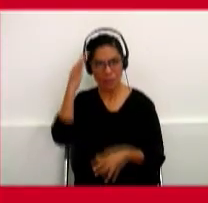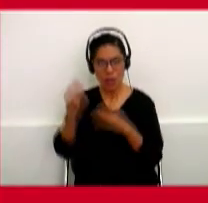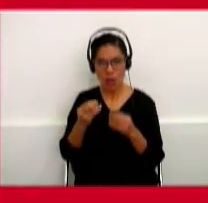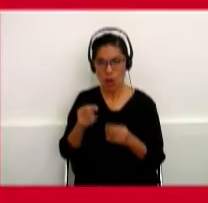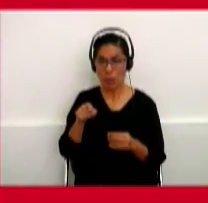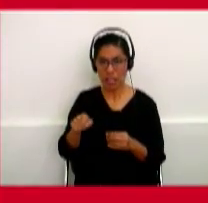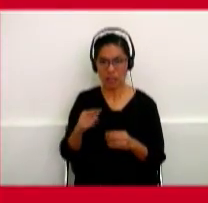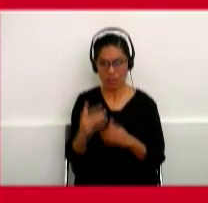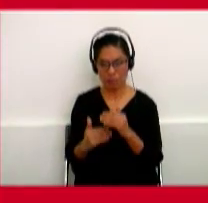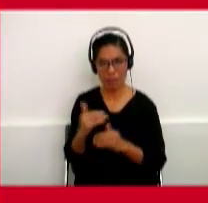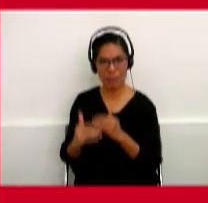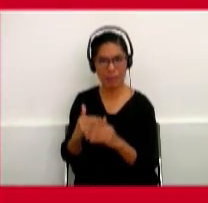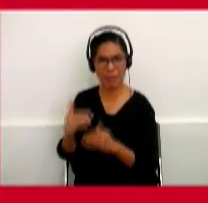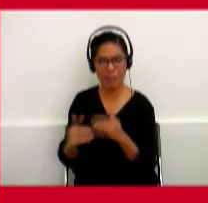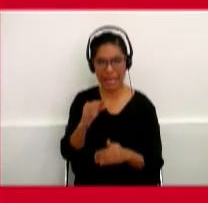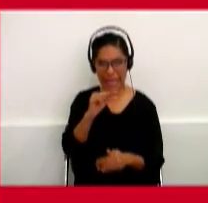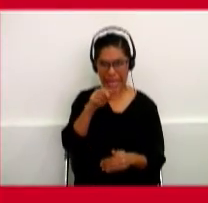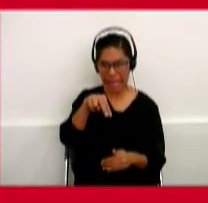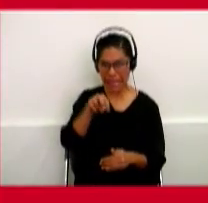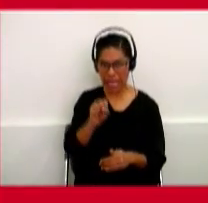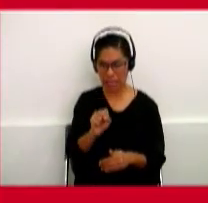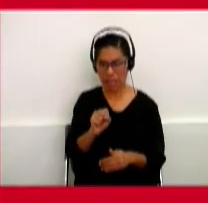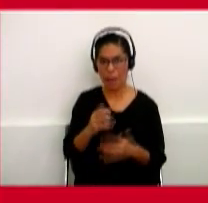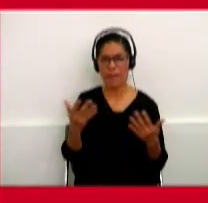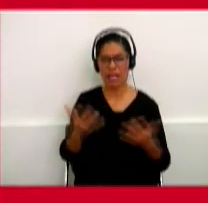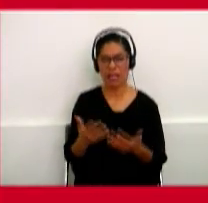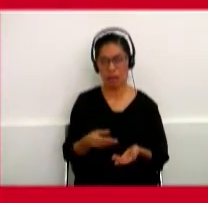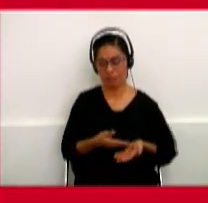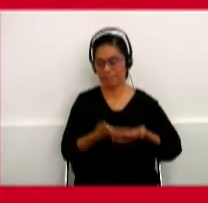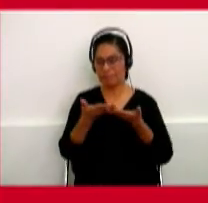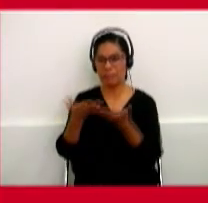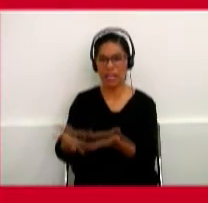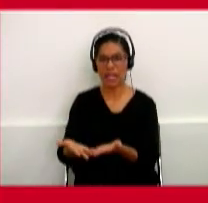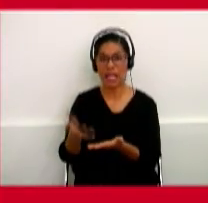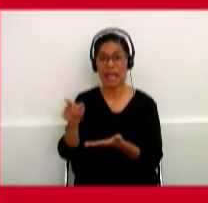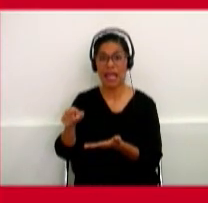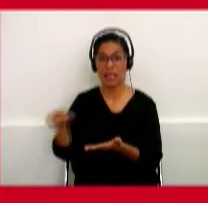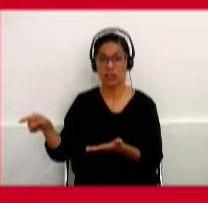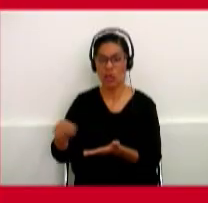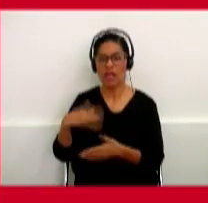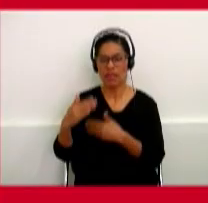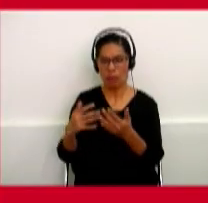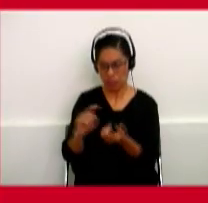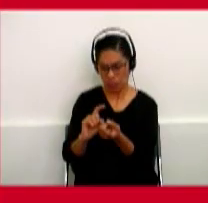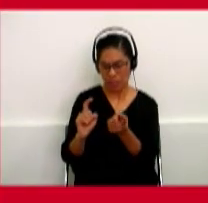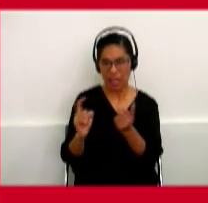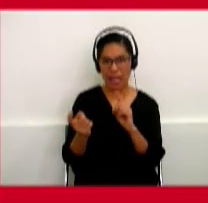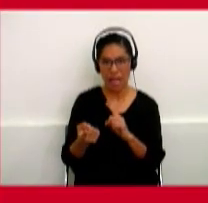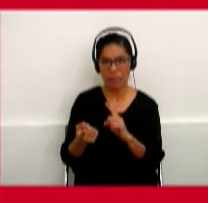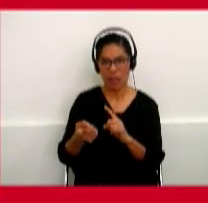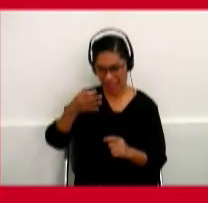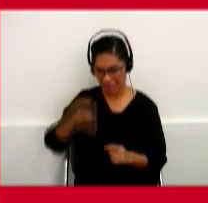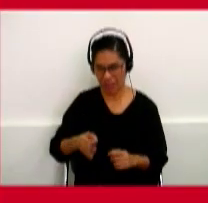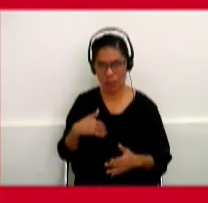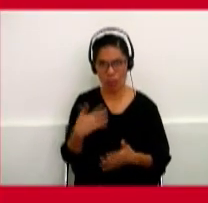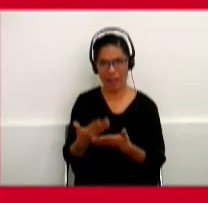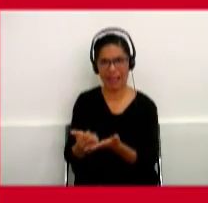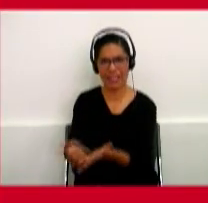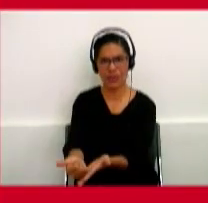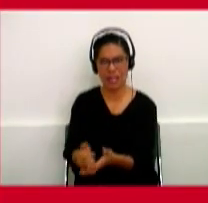de aceleración y GNSS para dar estos insumos que nos van a ayudar a crear cambios significativos.